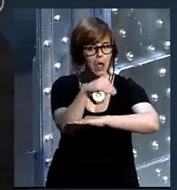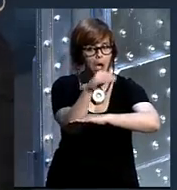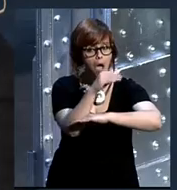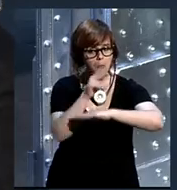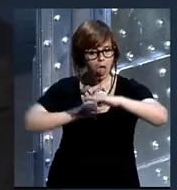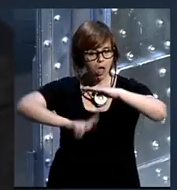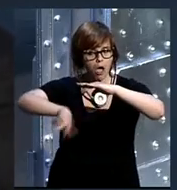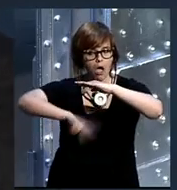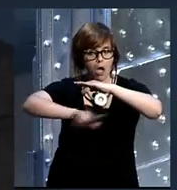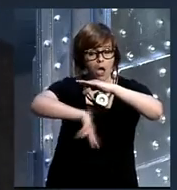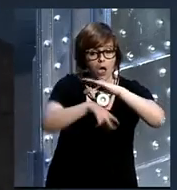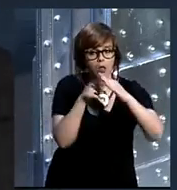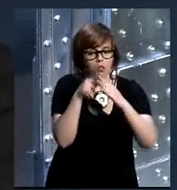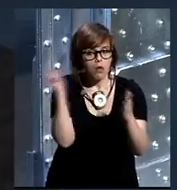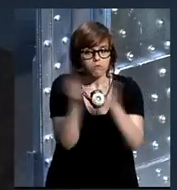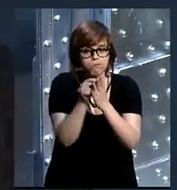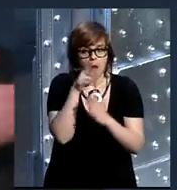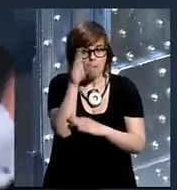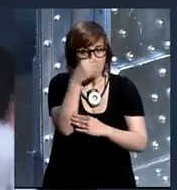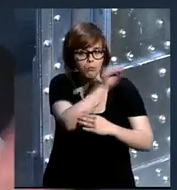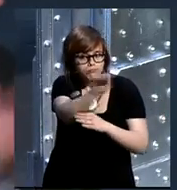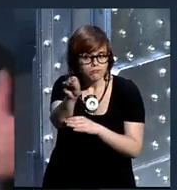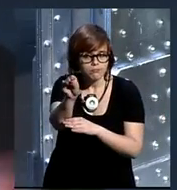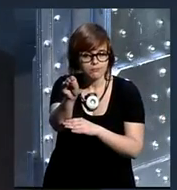y de pronto vemos que el pato cambia de dirección. Bueno, pues eso es